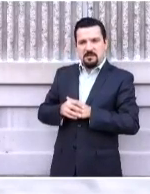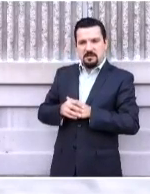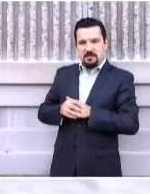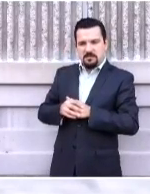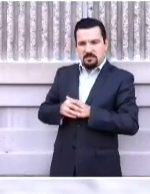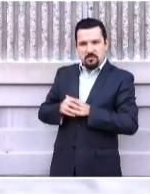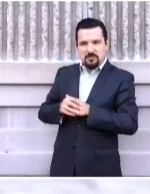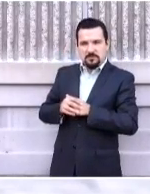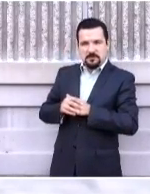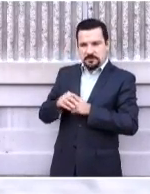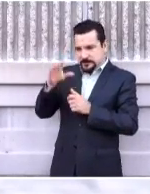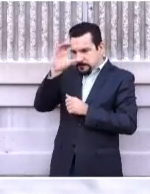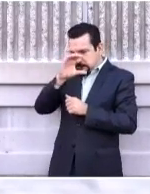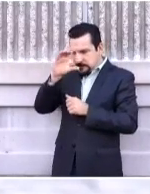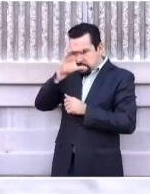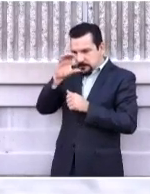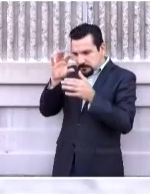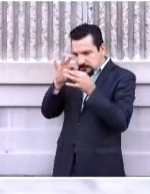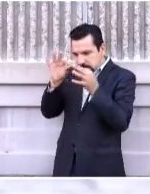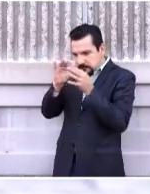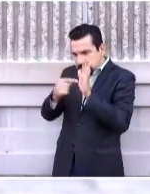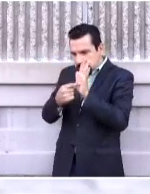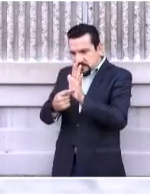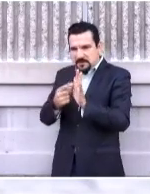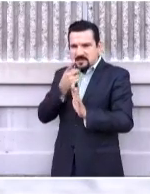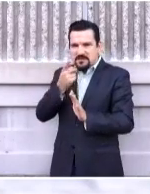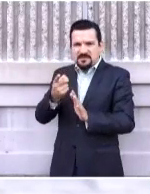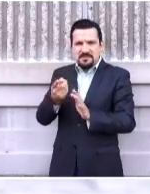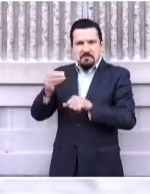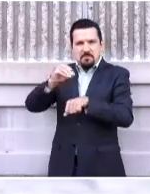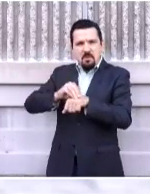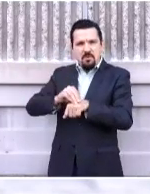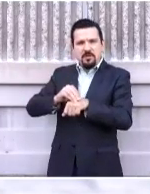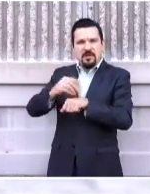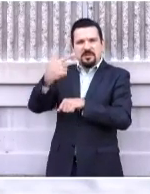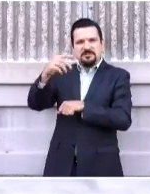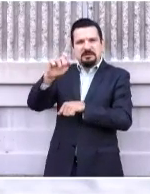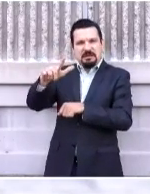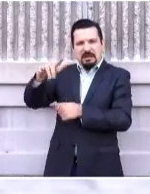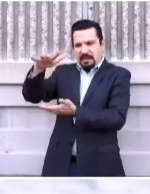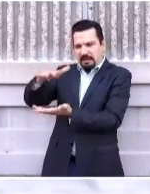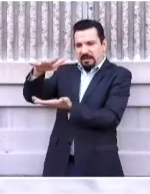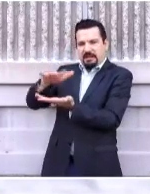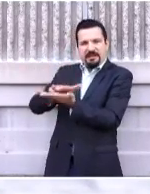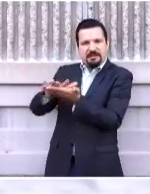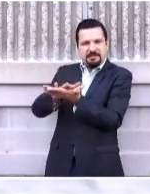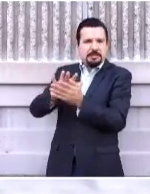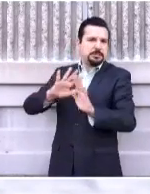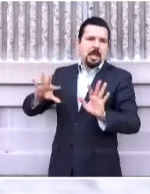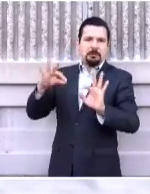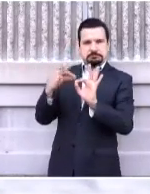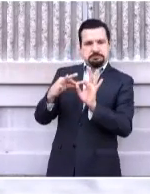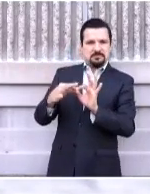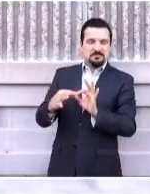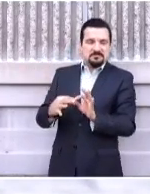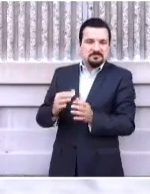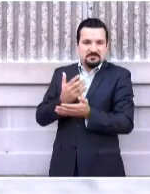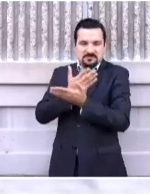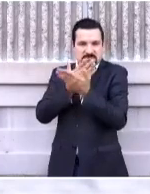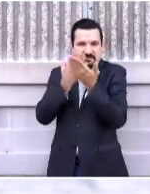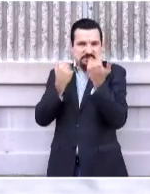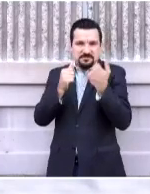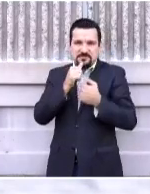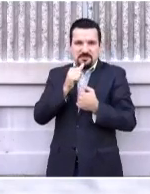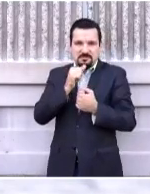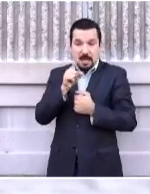sea benéfica poniendo sanitizantes. Sé que, por ejemplo, en varias partes del país, en